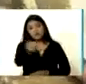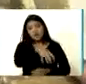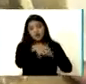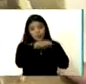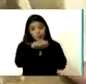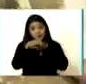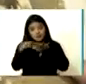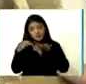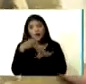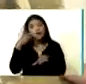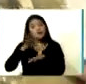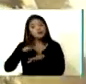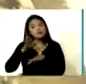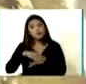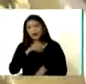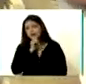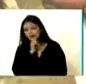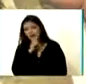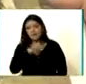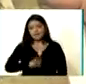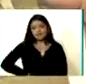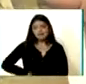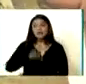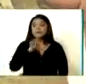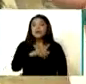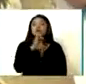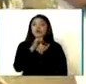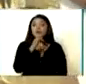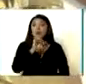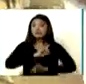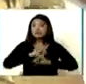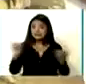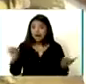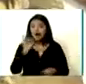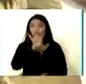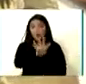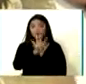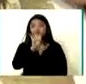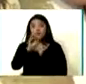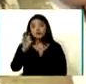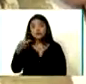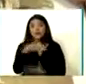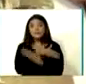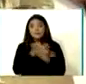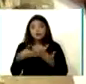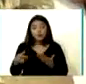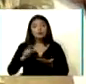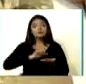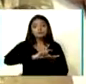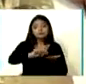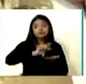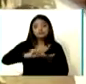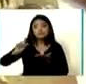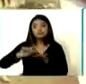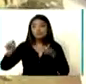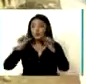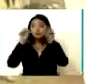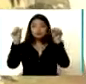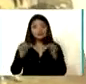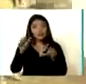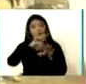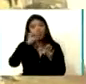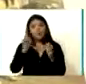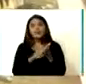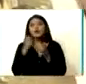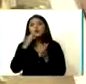municipales. Así lo anunció el jefe de Estado. También informó que fueron otorgados 400 millones para invertir en un sistema integral de